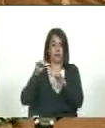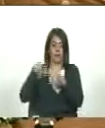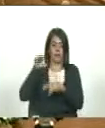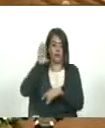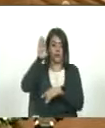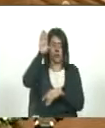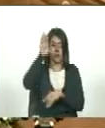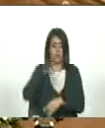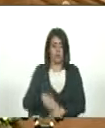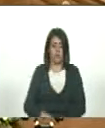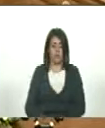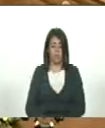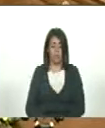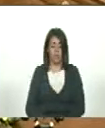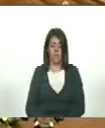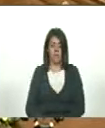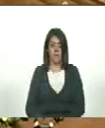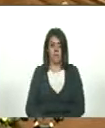el futuro,